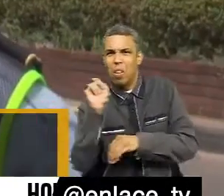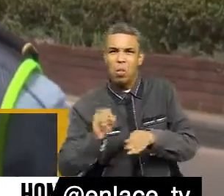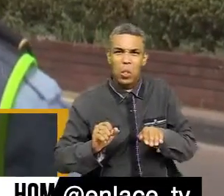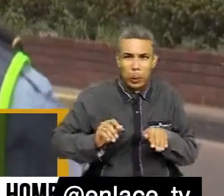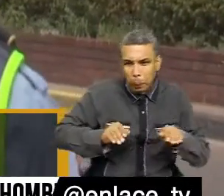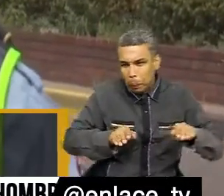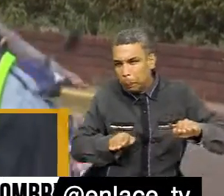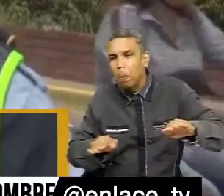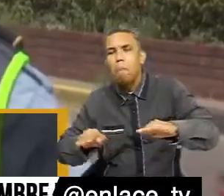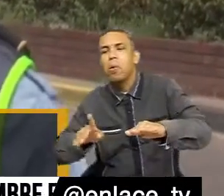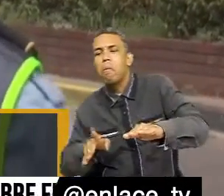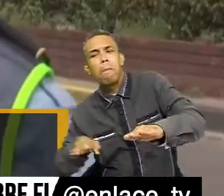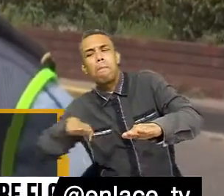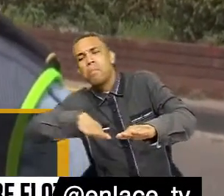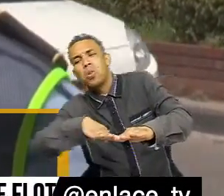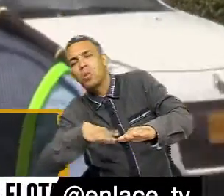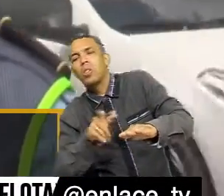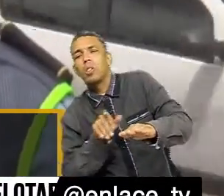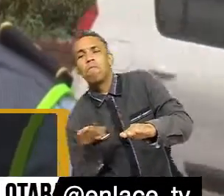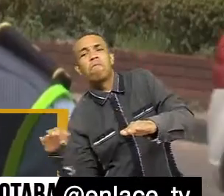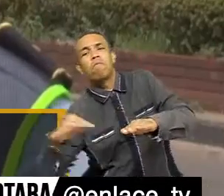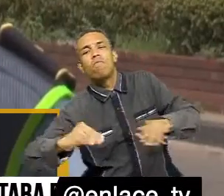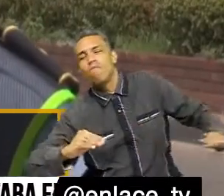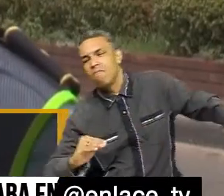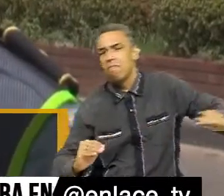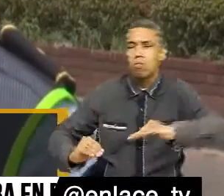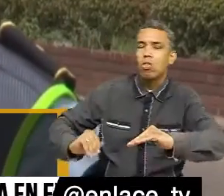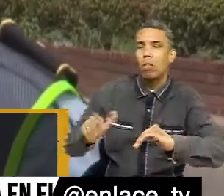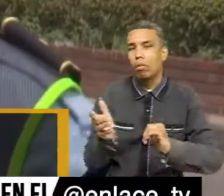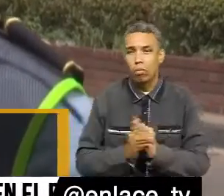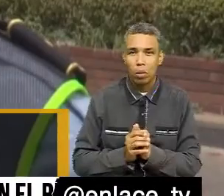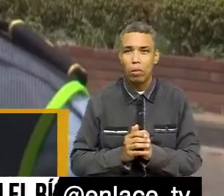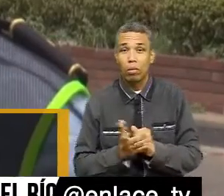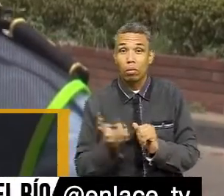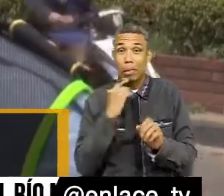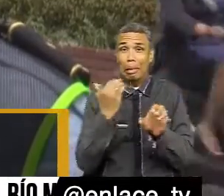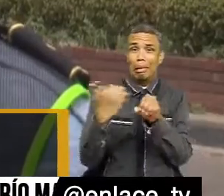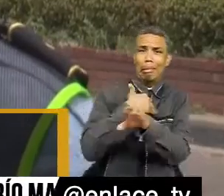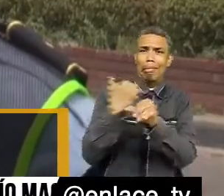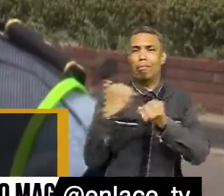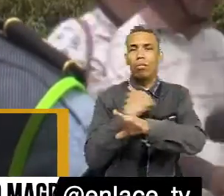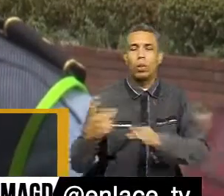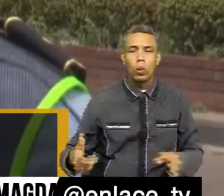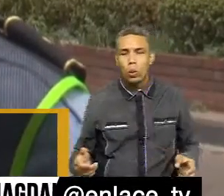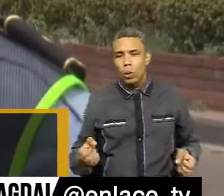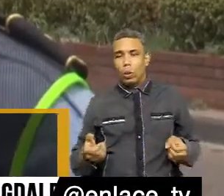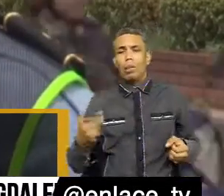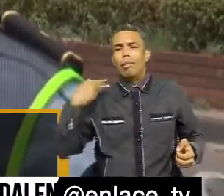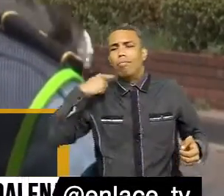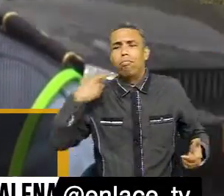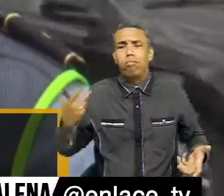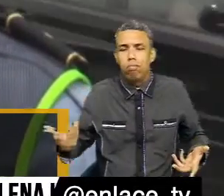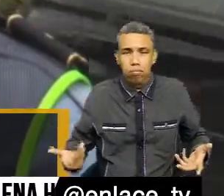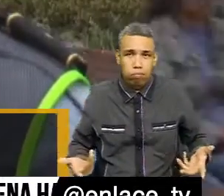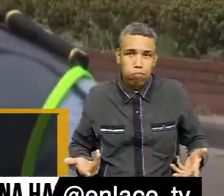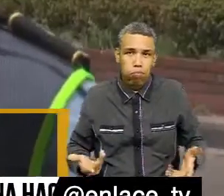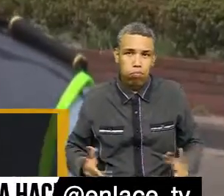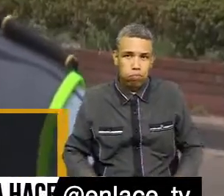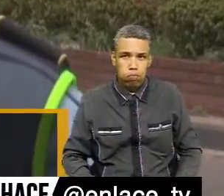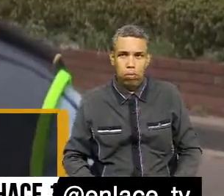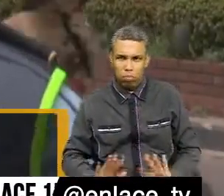completamente bloqueado, totalmente la entrada y la salida de nuestra ciudad en este sector. Vuelvo y le repito, por